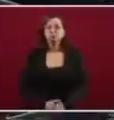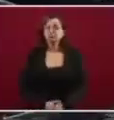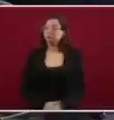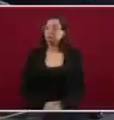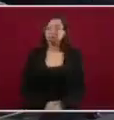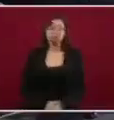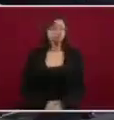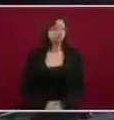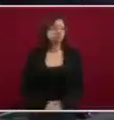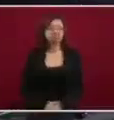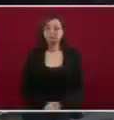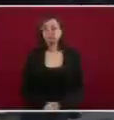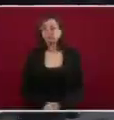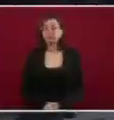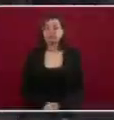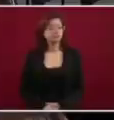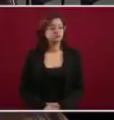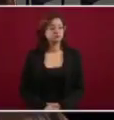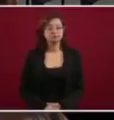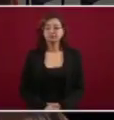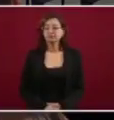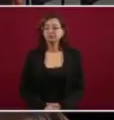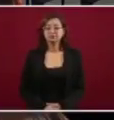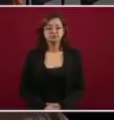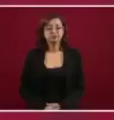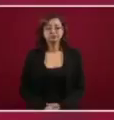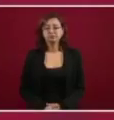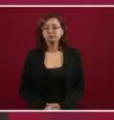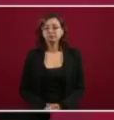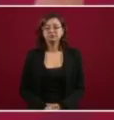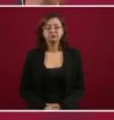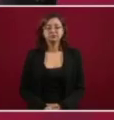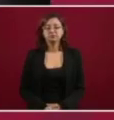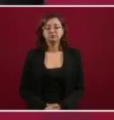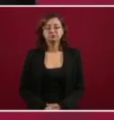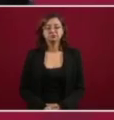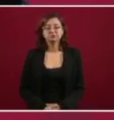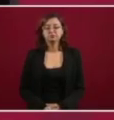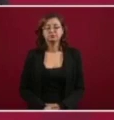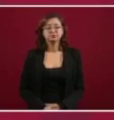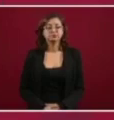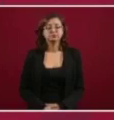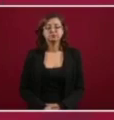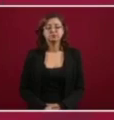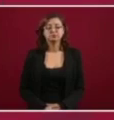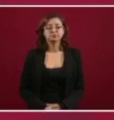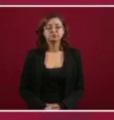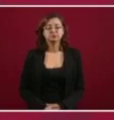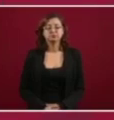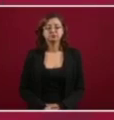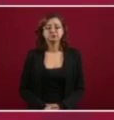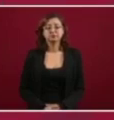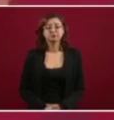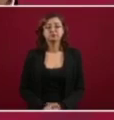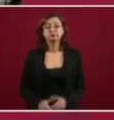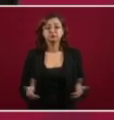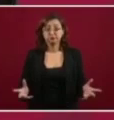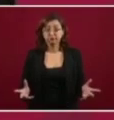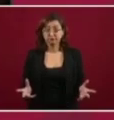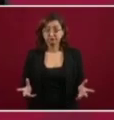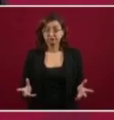¿No? Eso no. O sea, va a haber